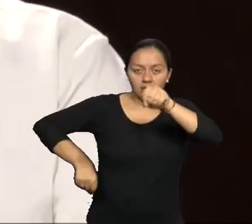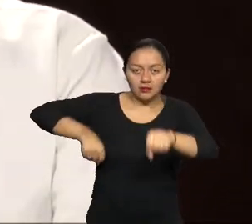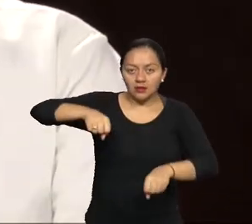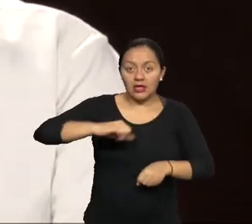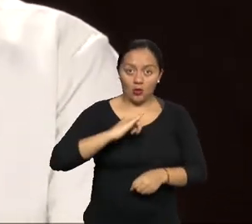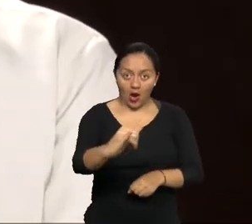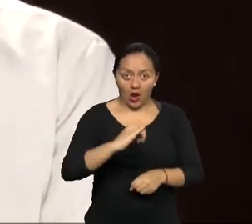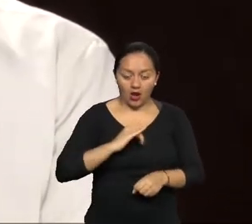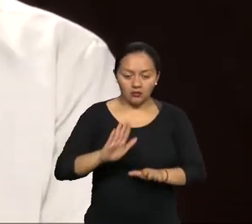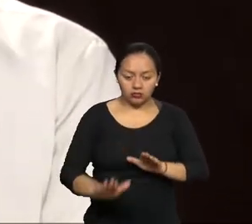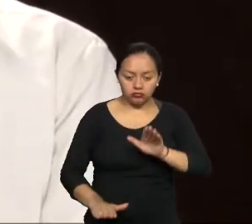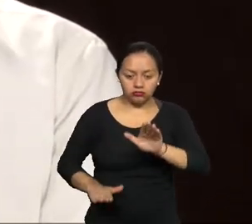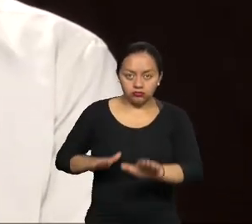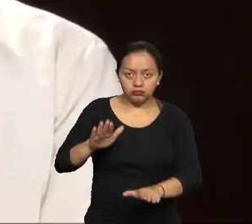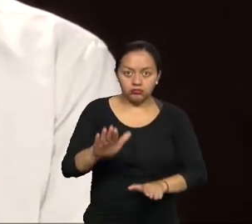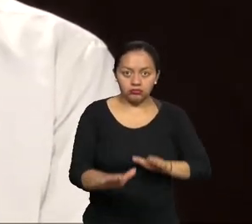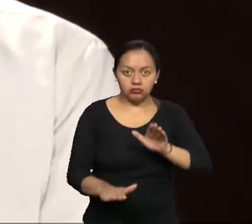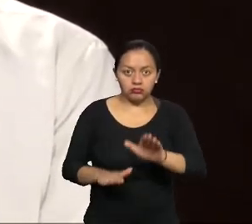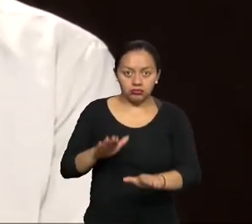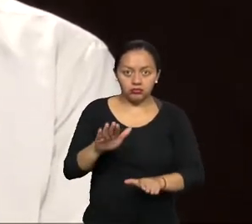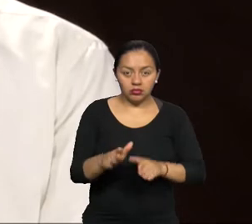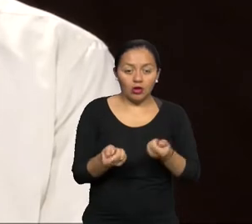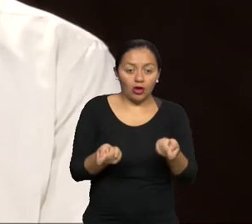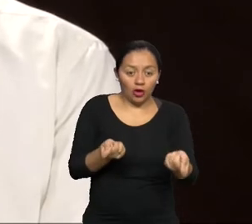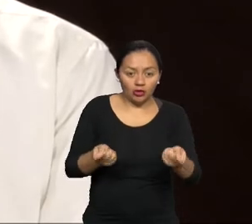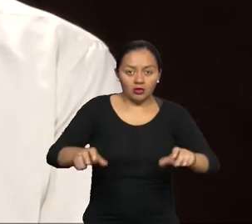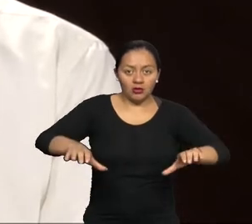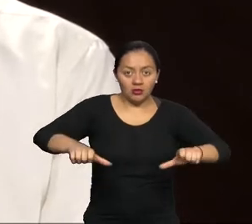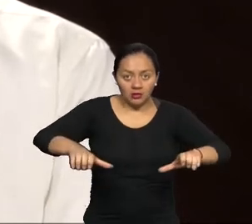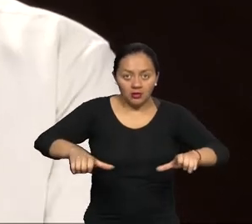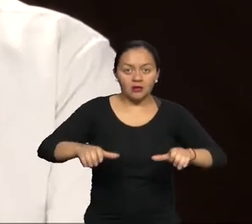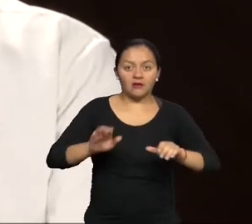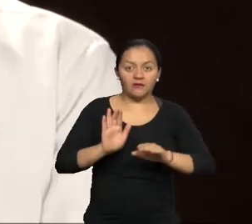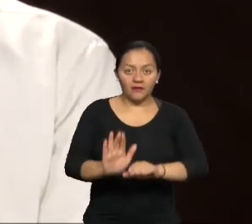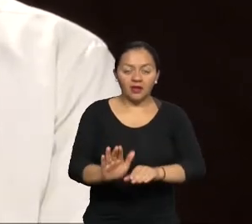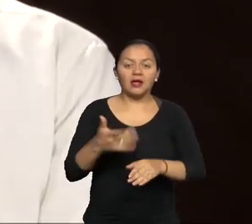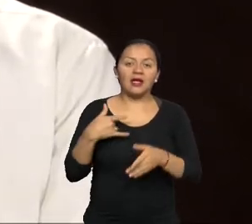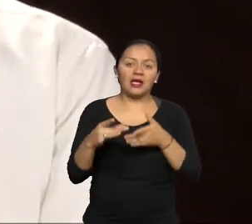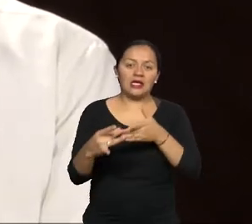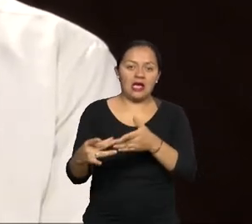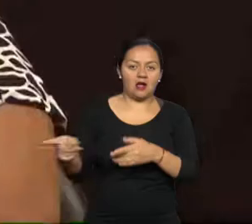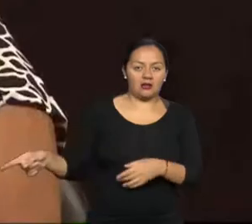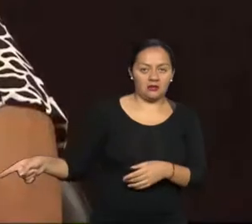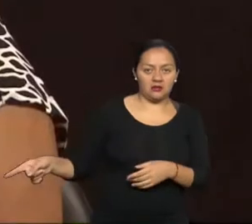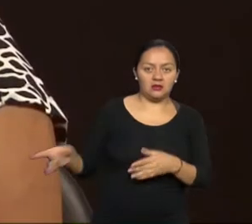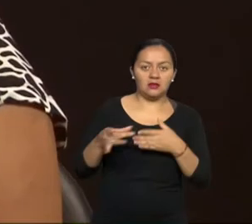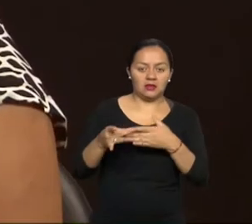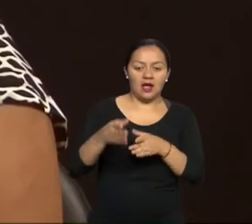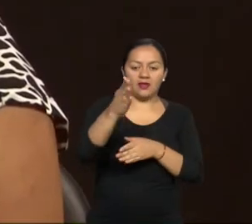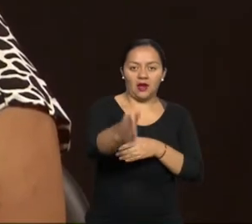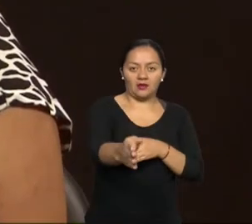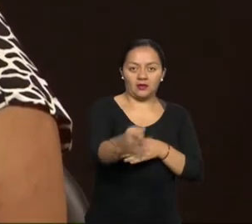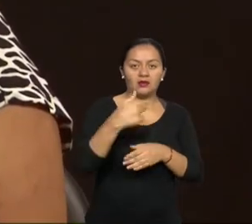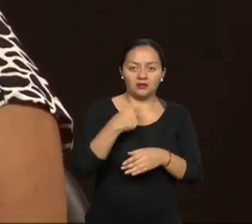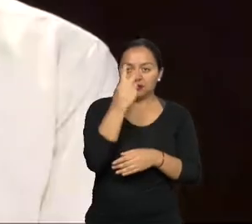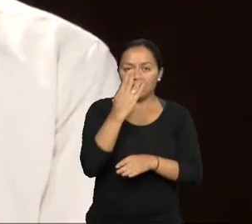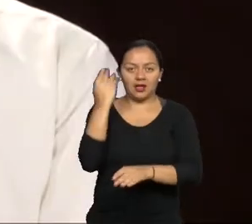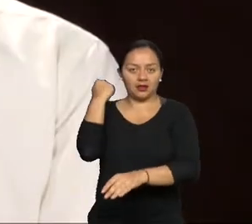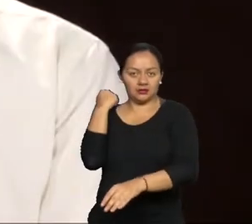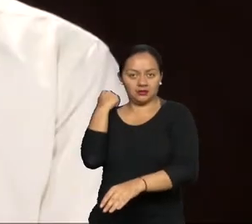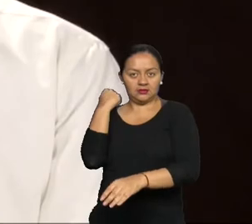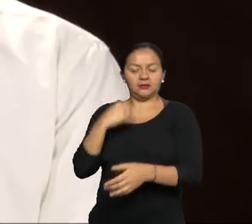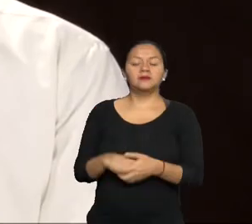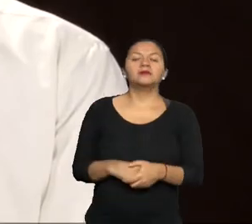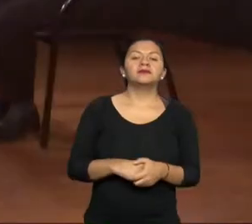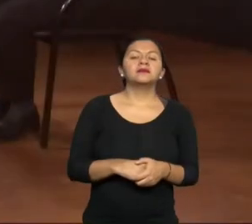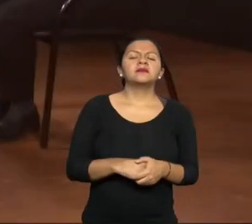el control y la dirección, los frenos, tiene la persona guía. La persona que va delante. Sí, la persona que va delante. Pero, ¿cuál sería